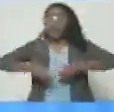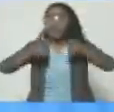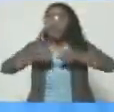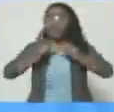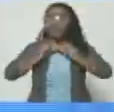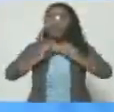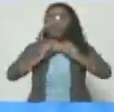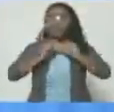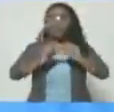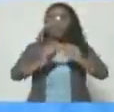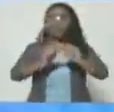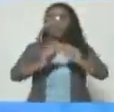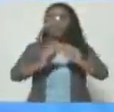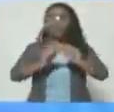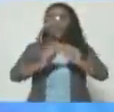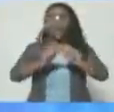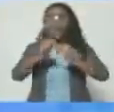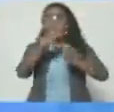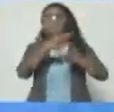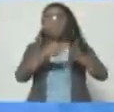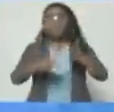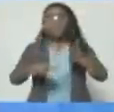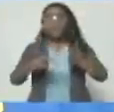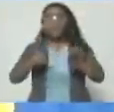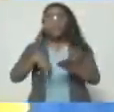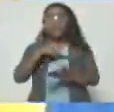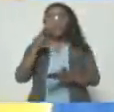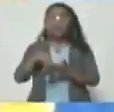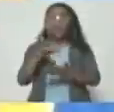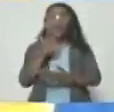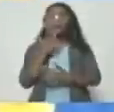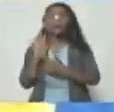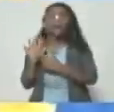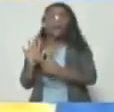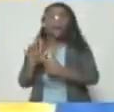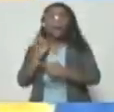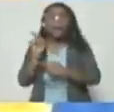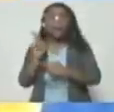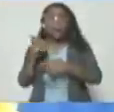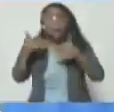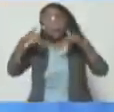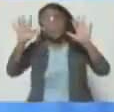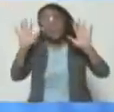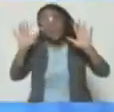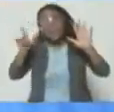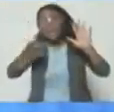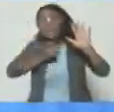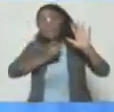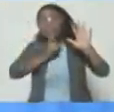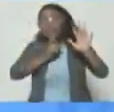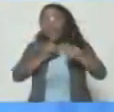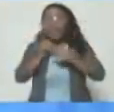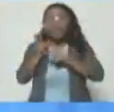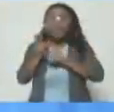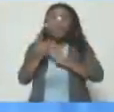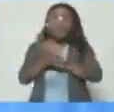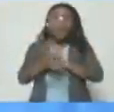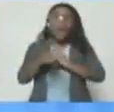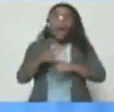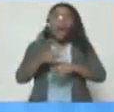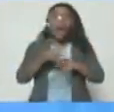permanente a los productos nacionales. Un ejemplo de ello, a pesar de todas las dificultades, es el Plan Z,